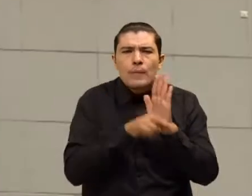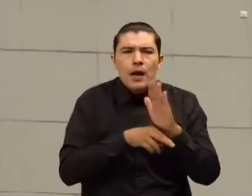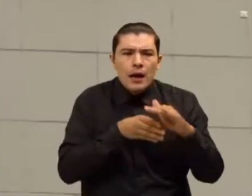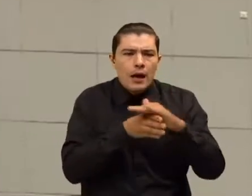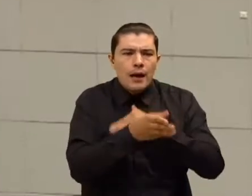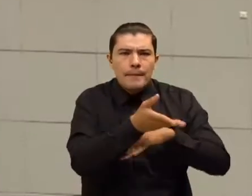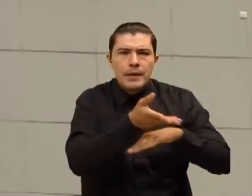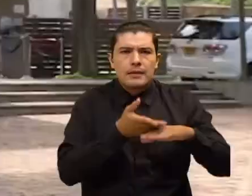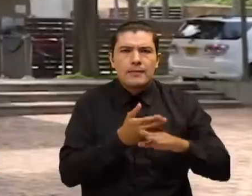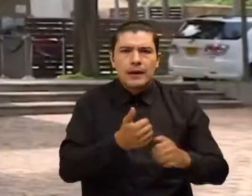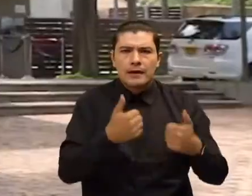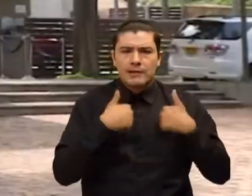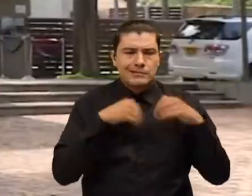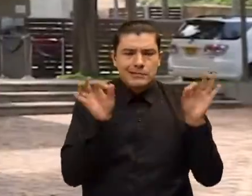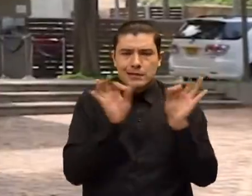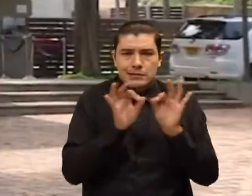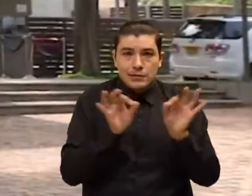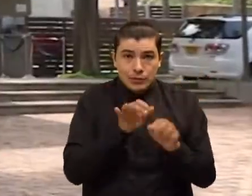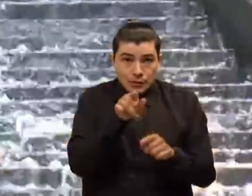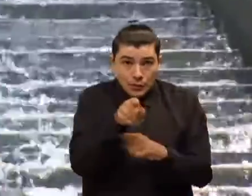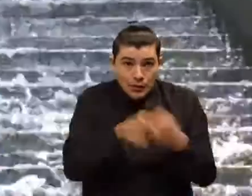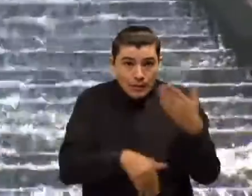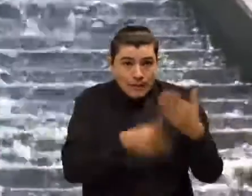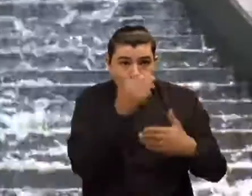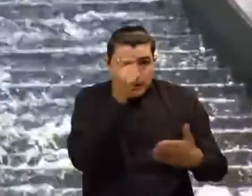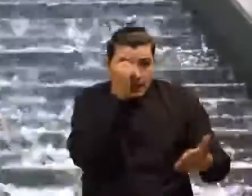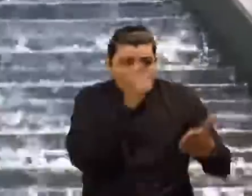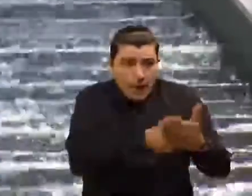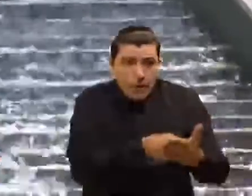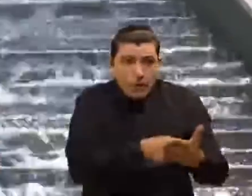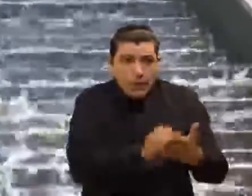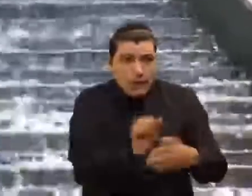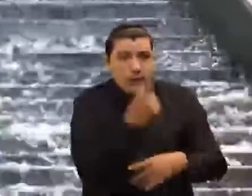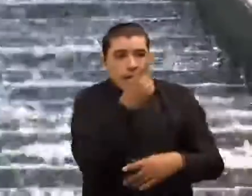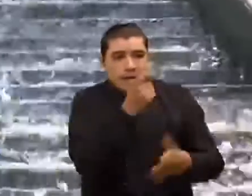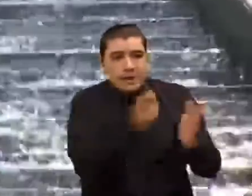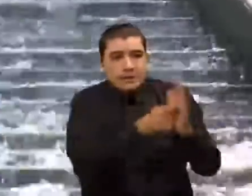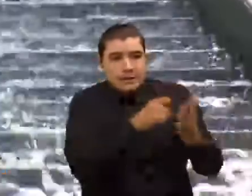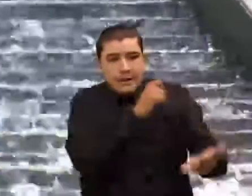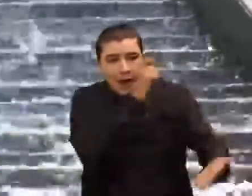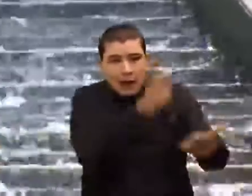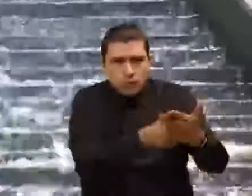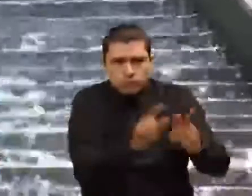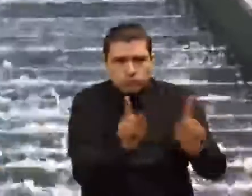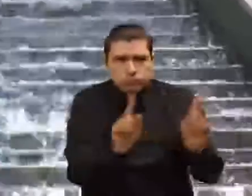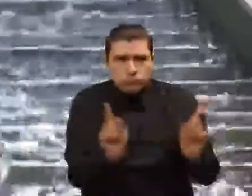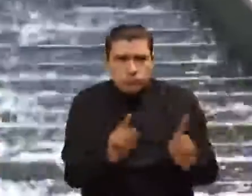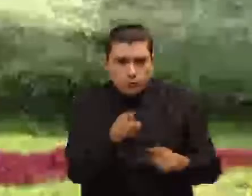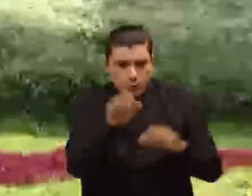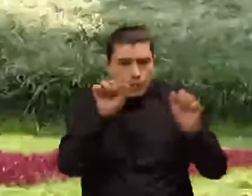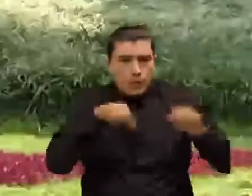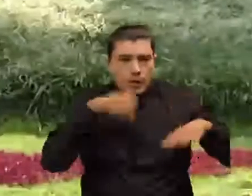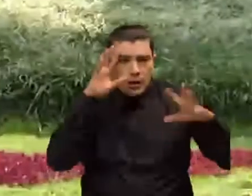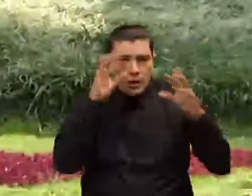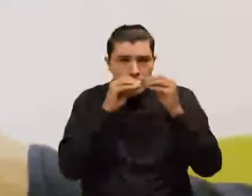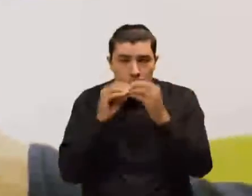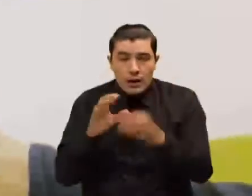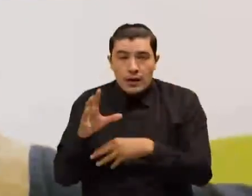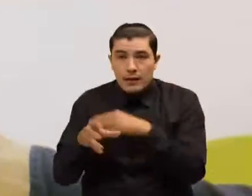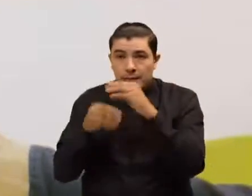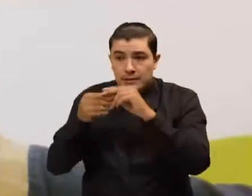y no siempre debe pagar cuota inicial indicó el gerente del acueducto esta financiación es con 0% de interés